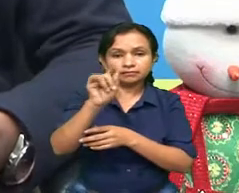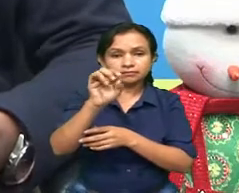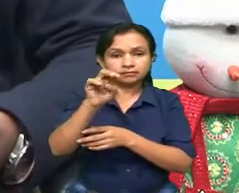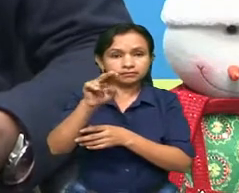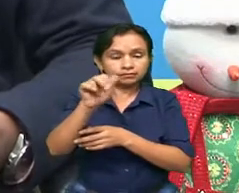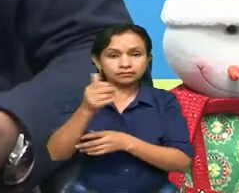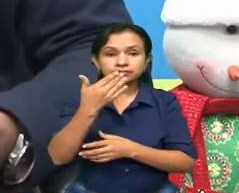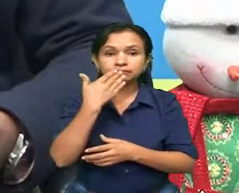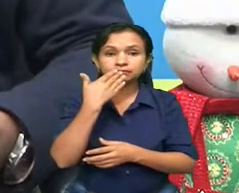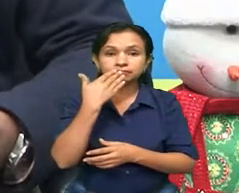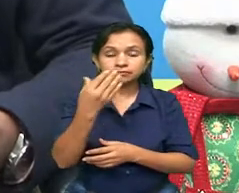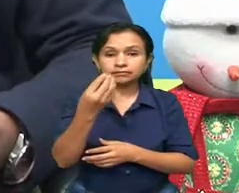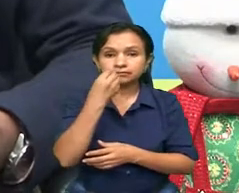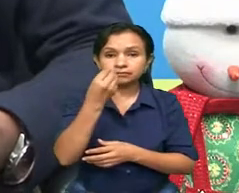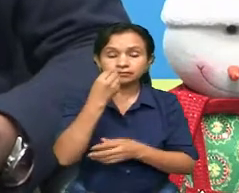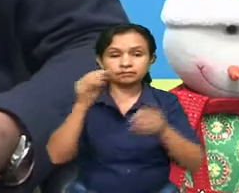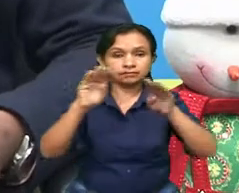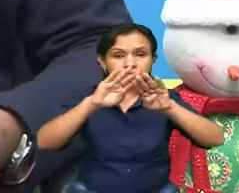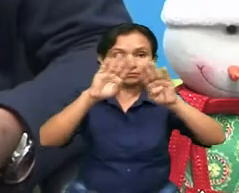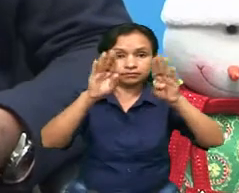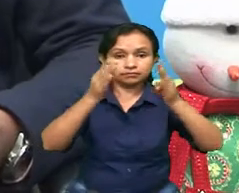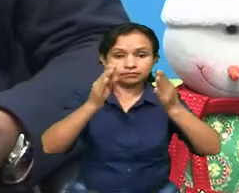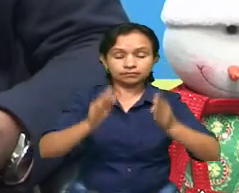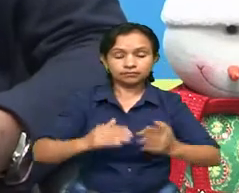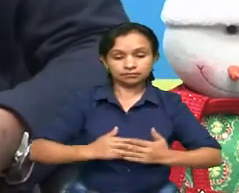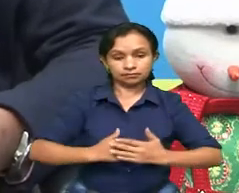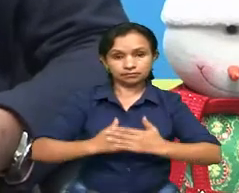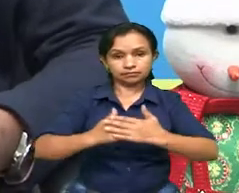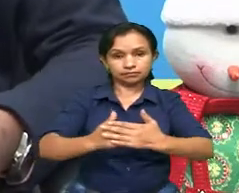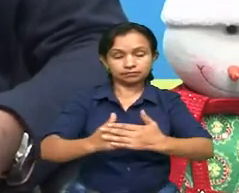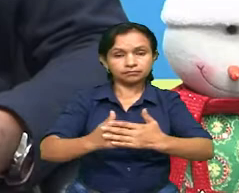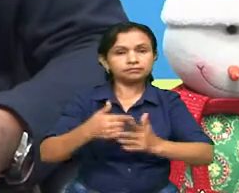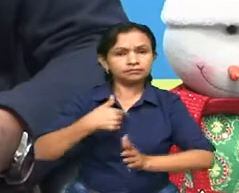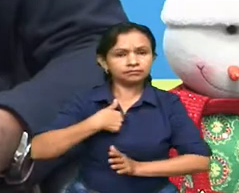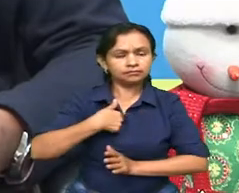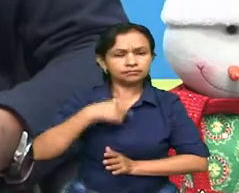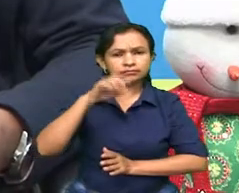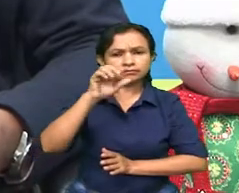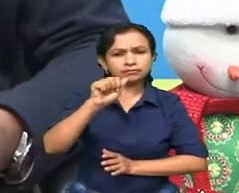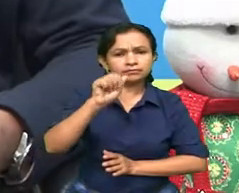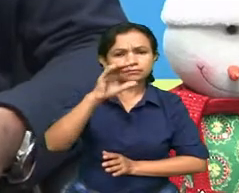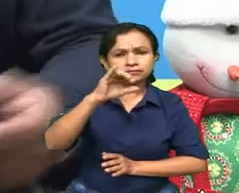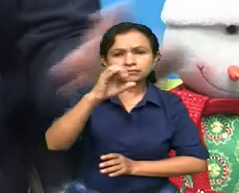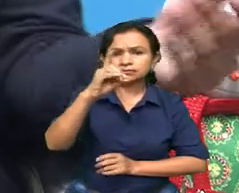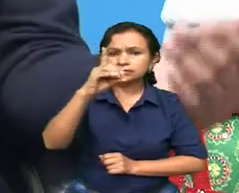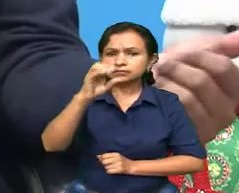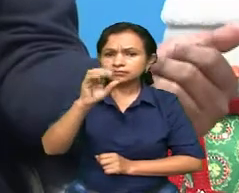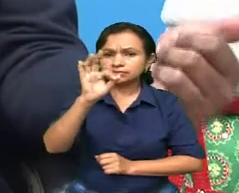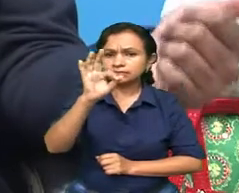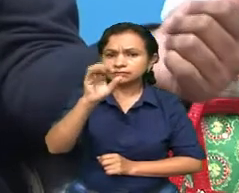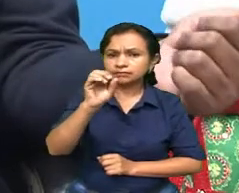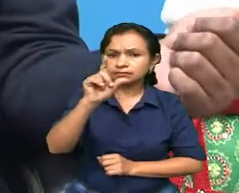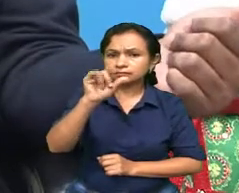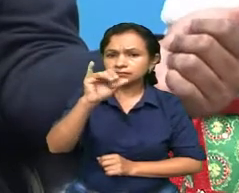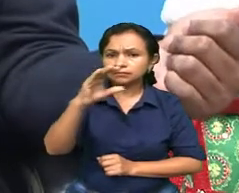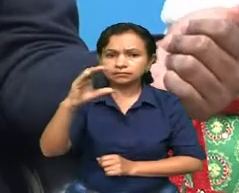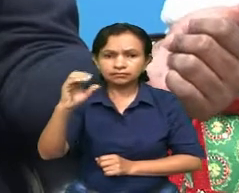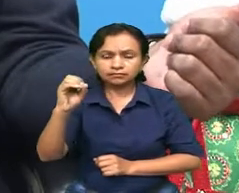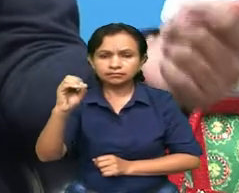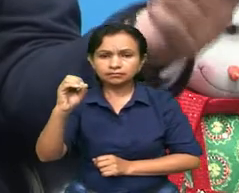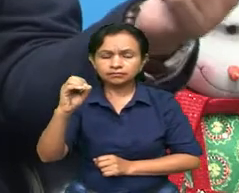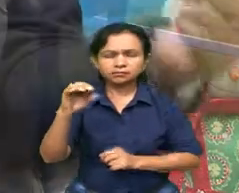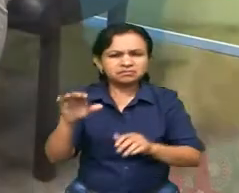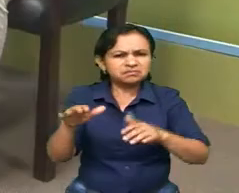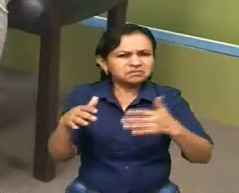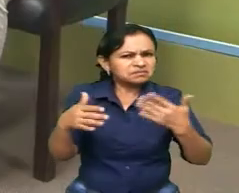para la buena alimentación de la mujer embarazada. Me llamó mucho la atención el ácido fólico. El ácido fólico, licenciada, ¿para